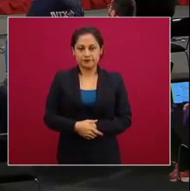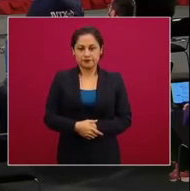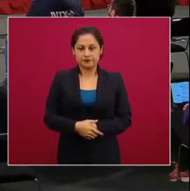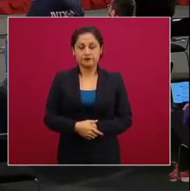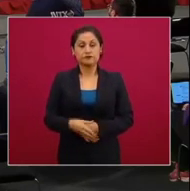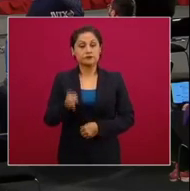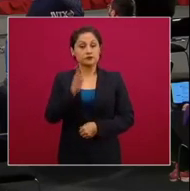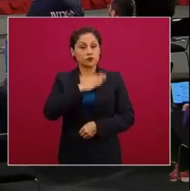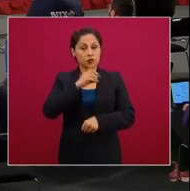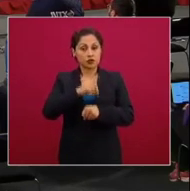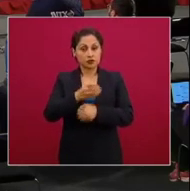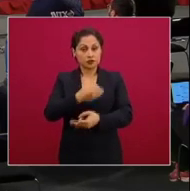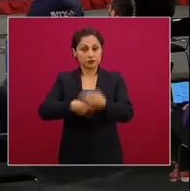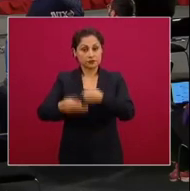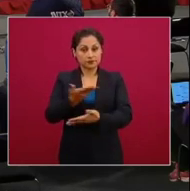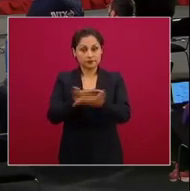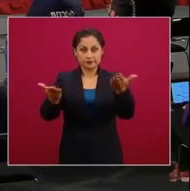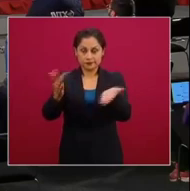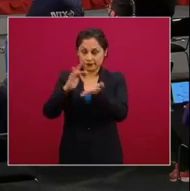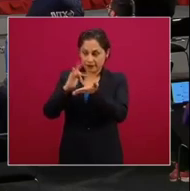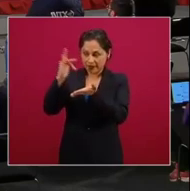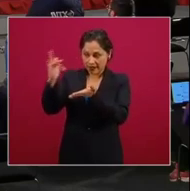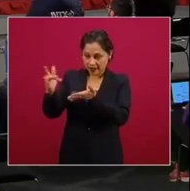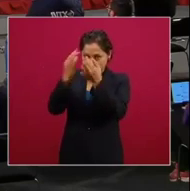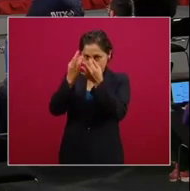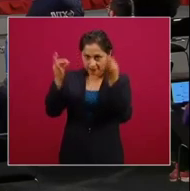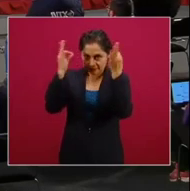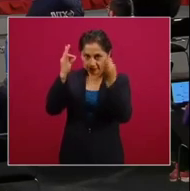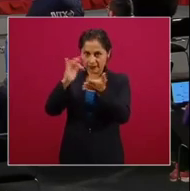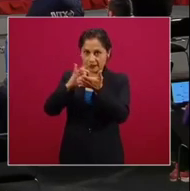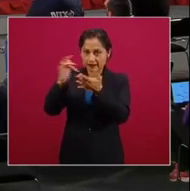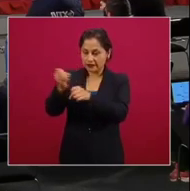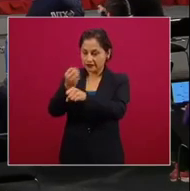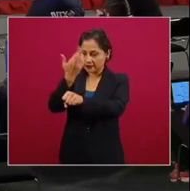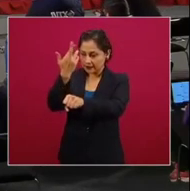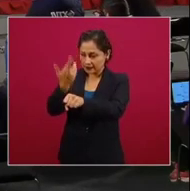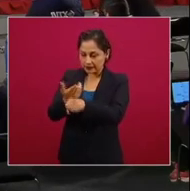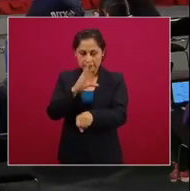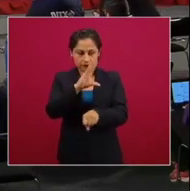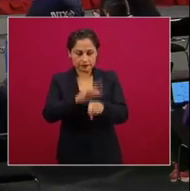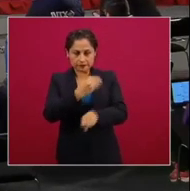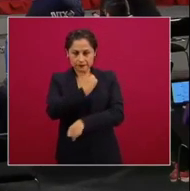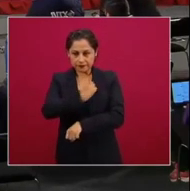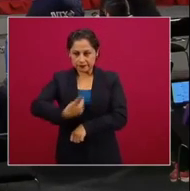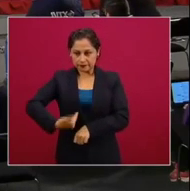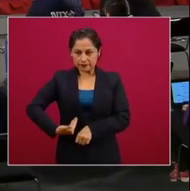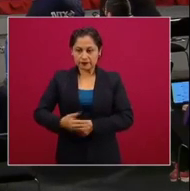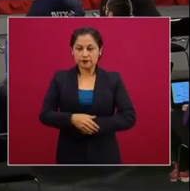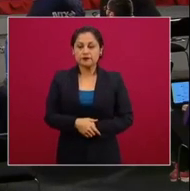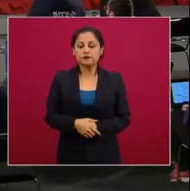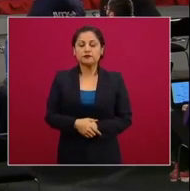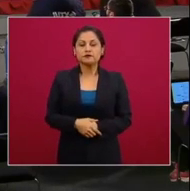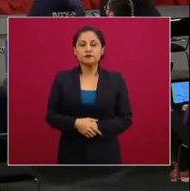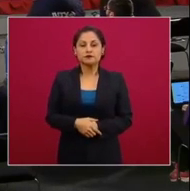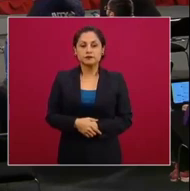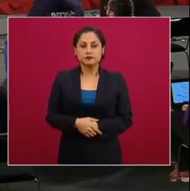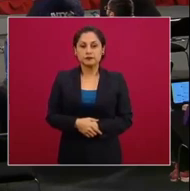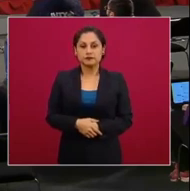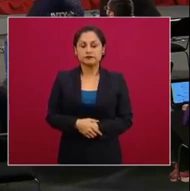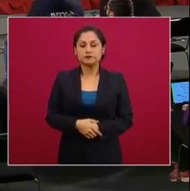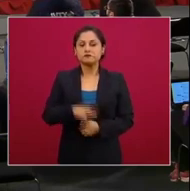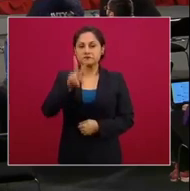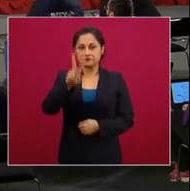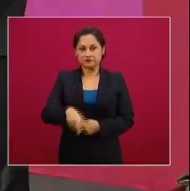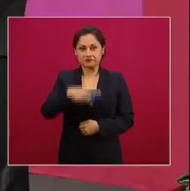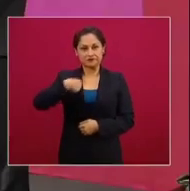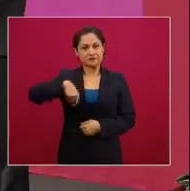Muy buenos días a todos. Muchísimas gracias, señor canciller, secretarios, directores y con su permiso, señor presidente. Justo nos da mucha